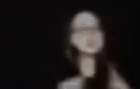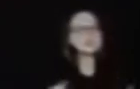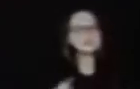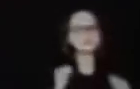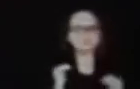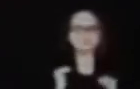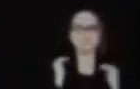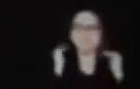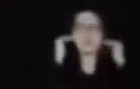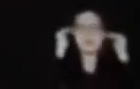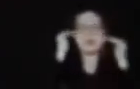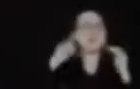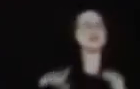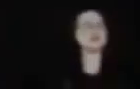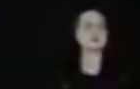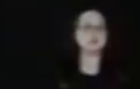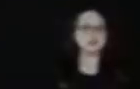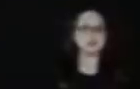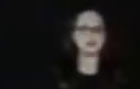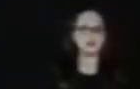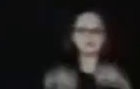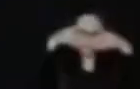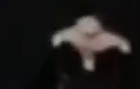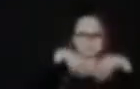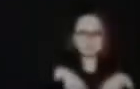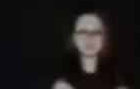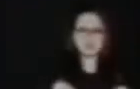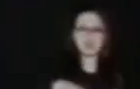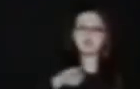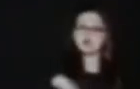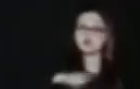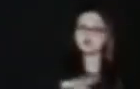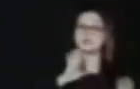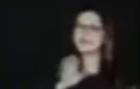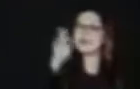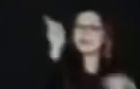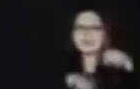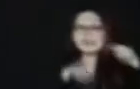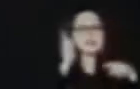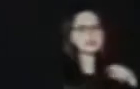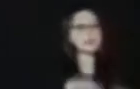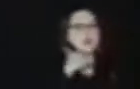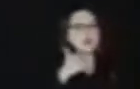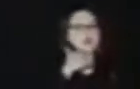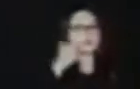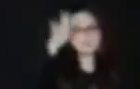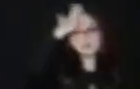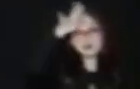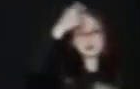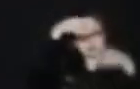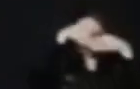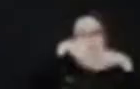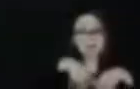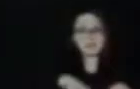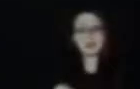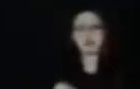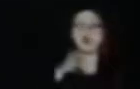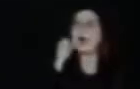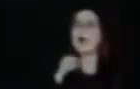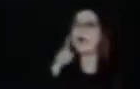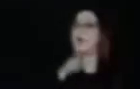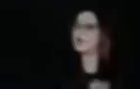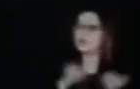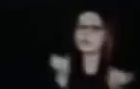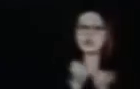los niveles inferiores. Es decir, vamos a limpiar al gobierno de corrupción de arriba para abajo, como se limpian